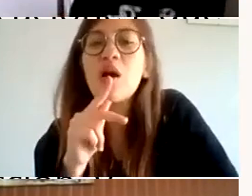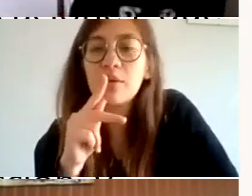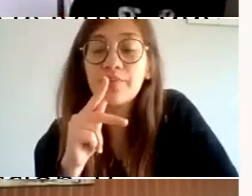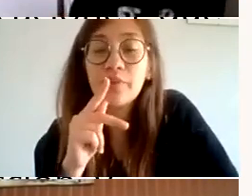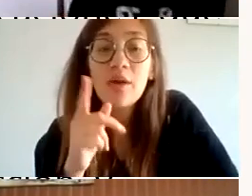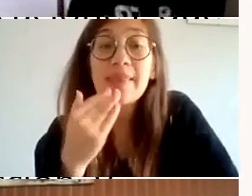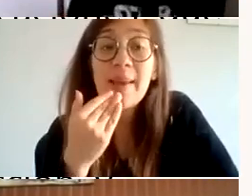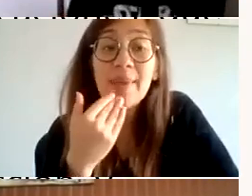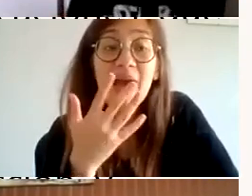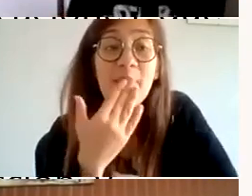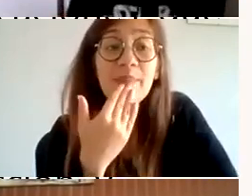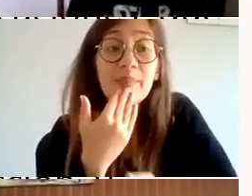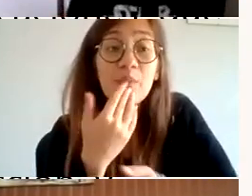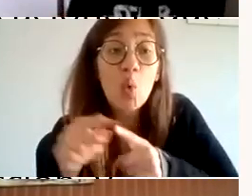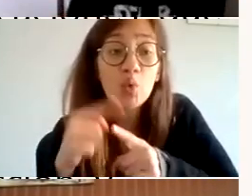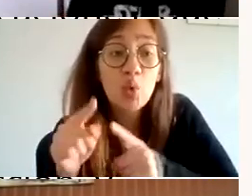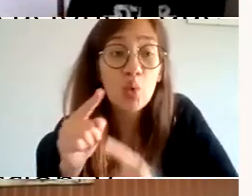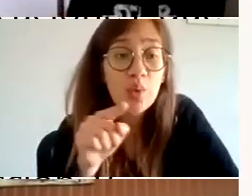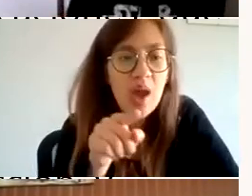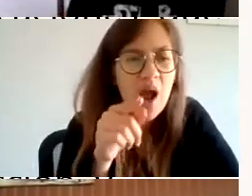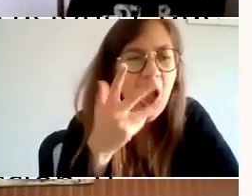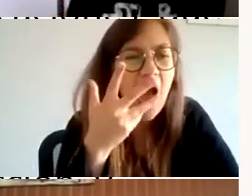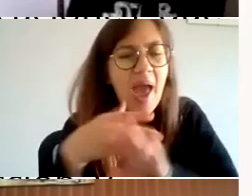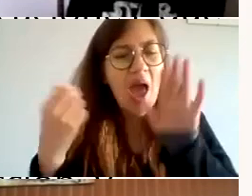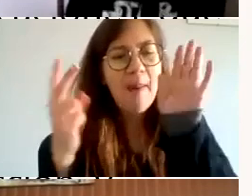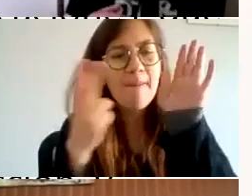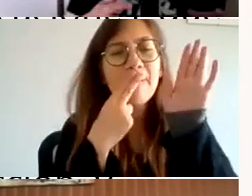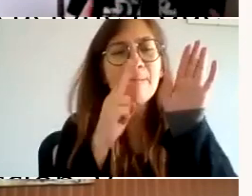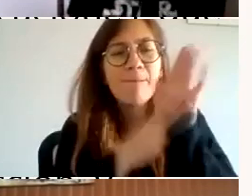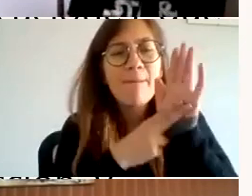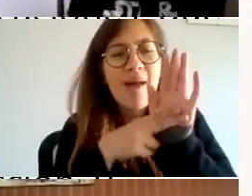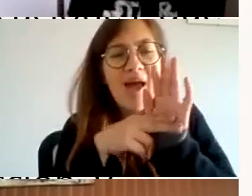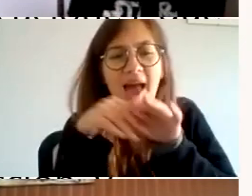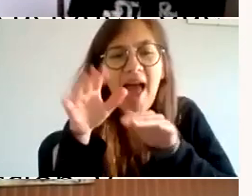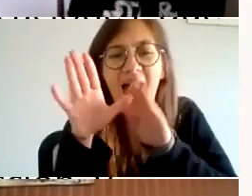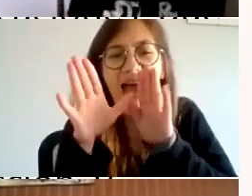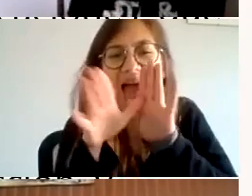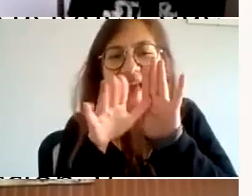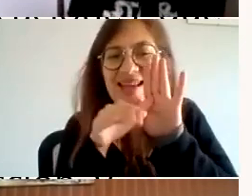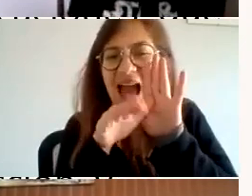código postal de un águila, que me permite también crear,